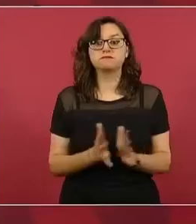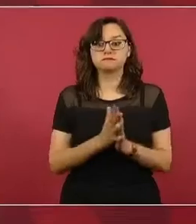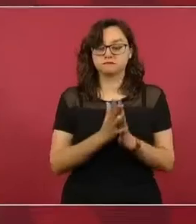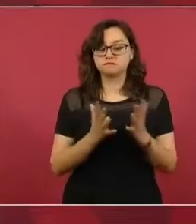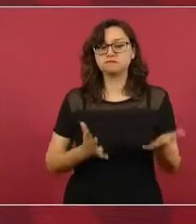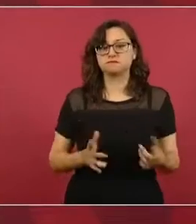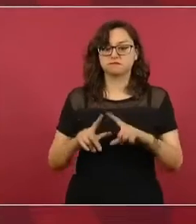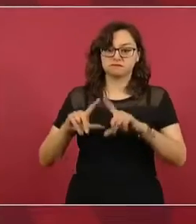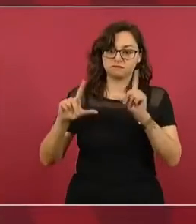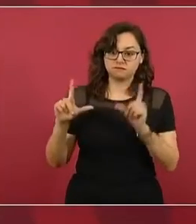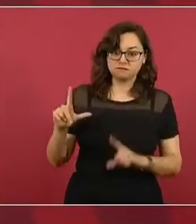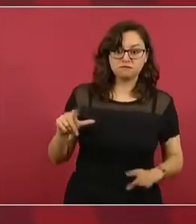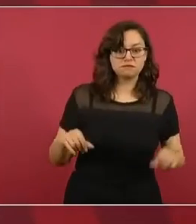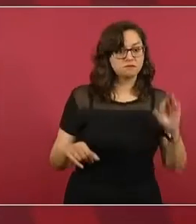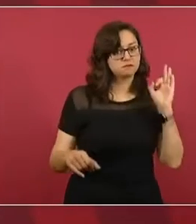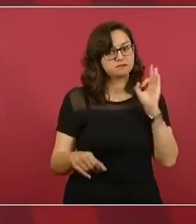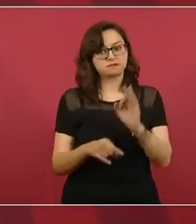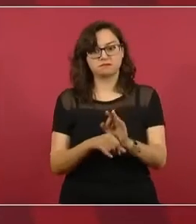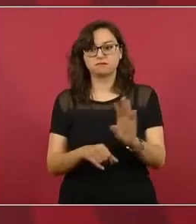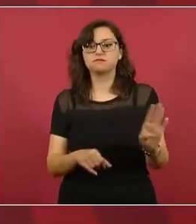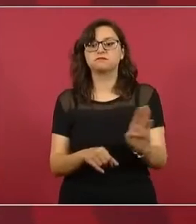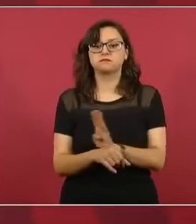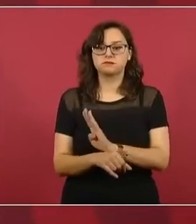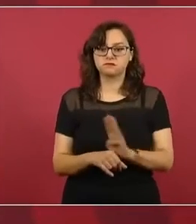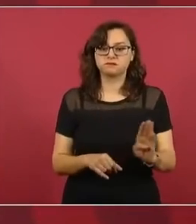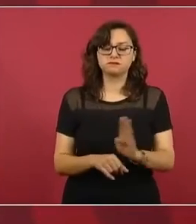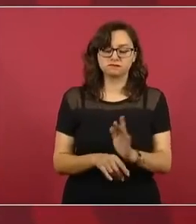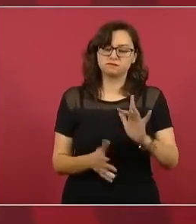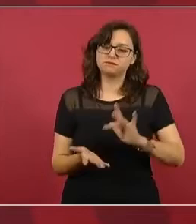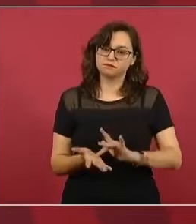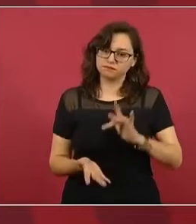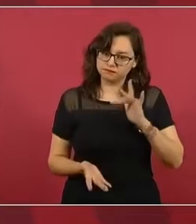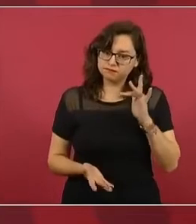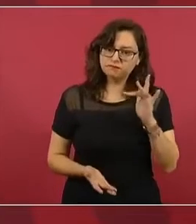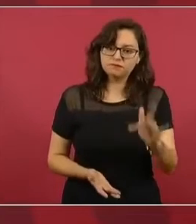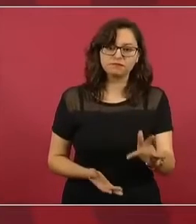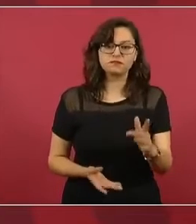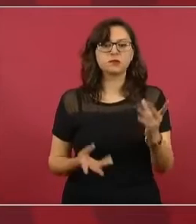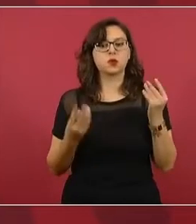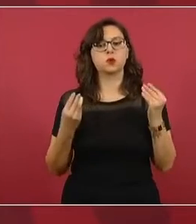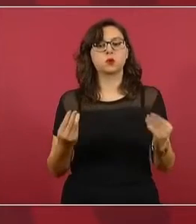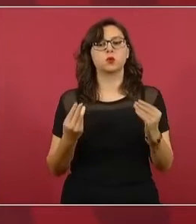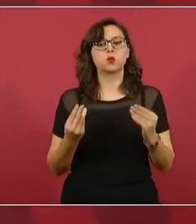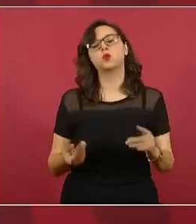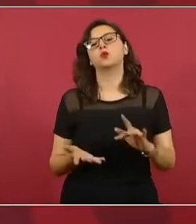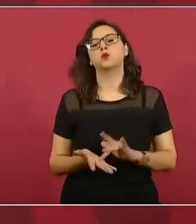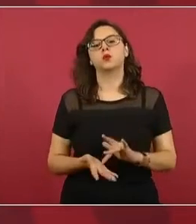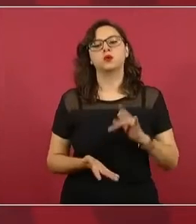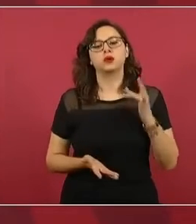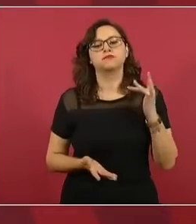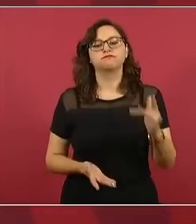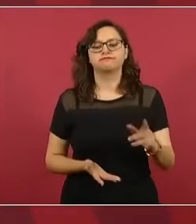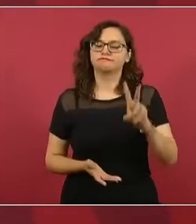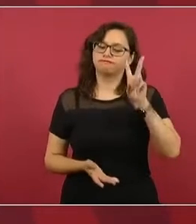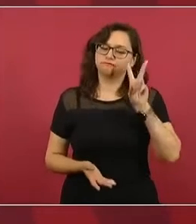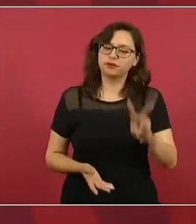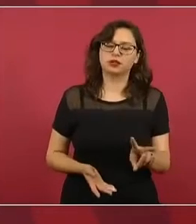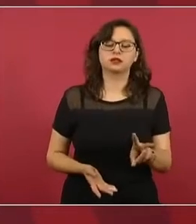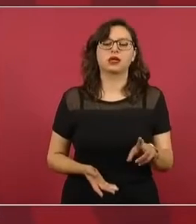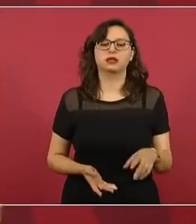nuestro pueblo y por el bien de nuestro país. Y muchísimas gracias de todo